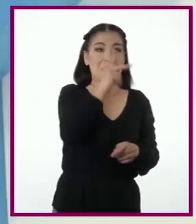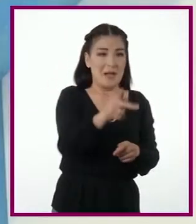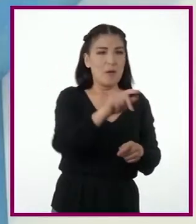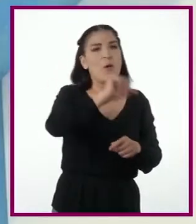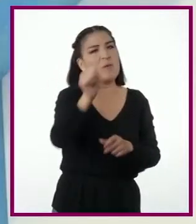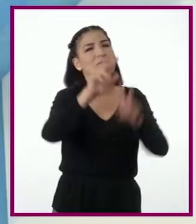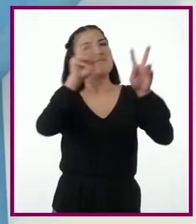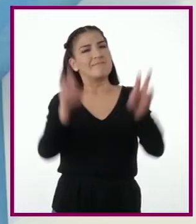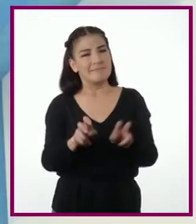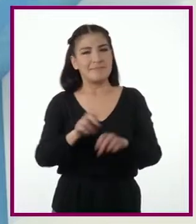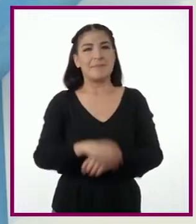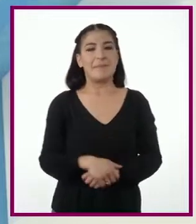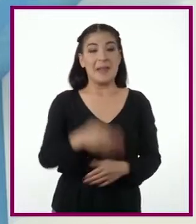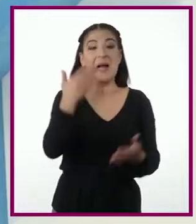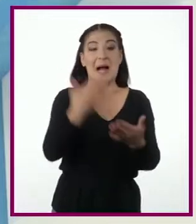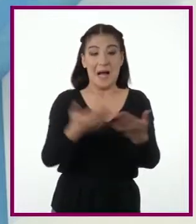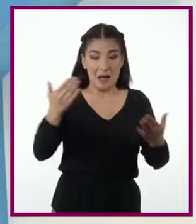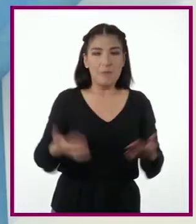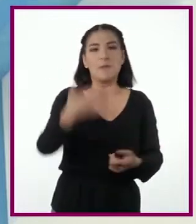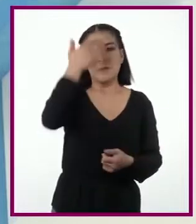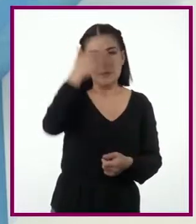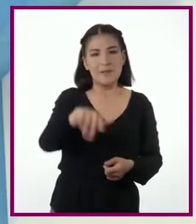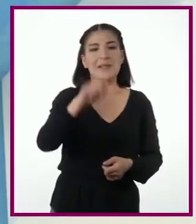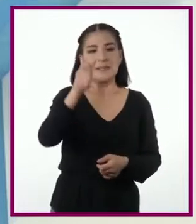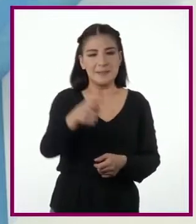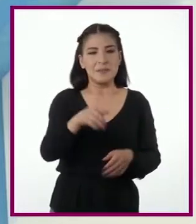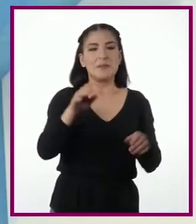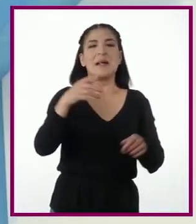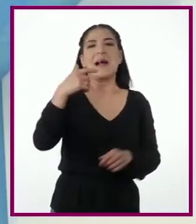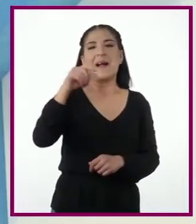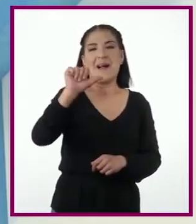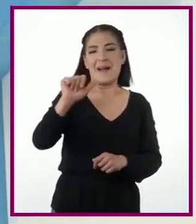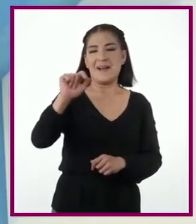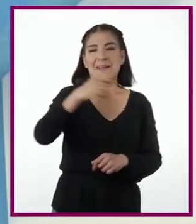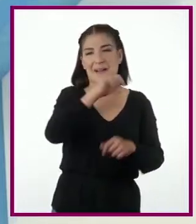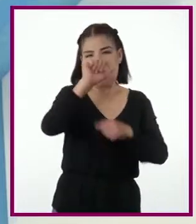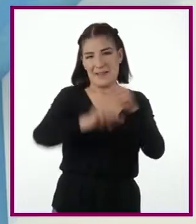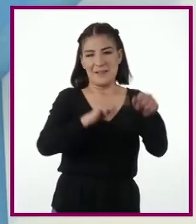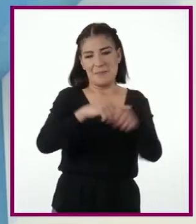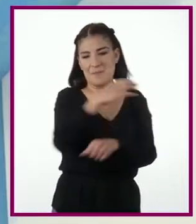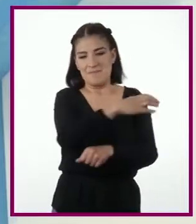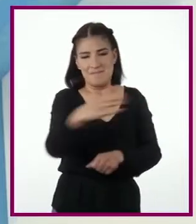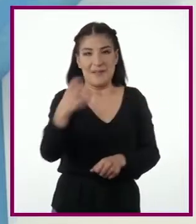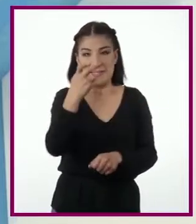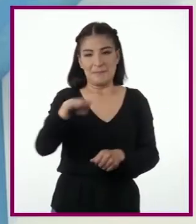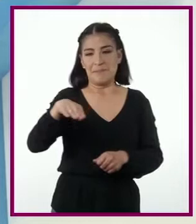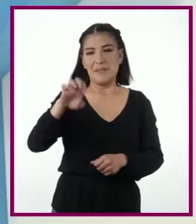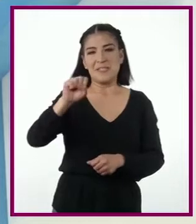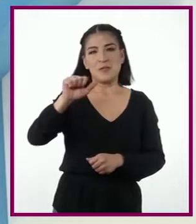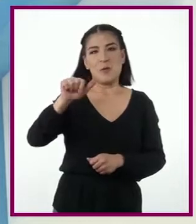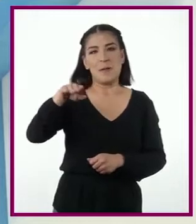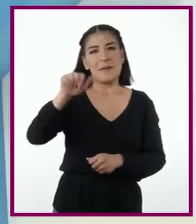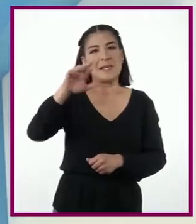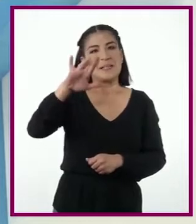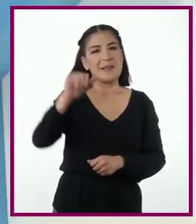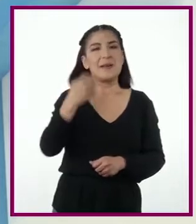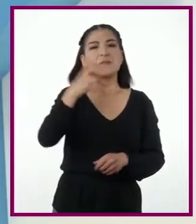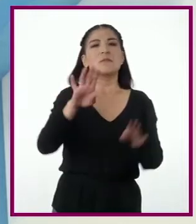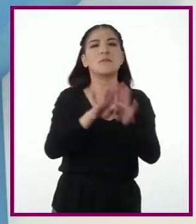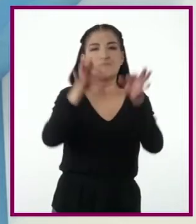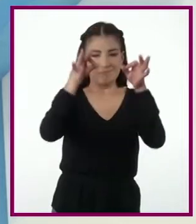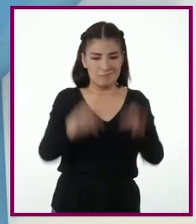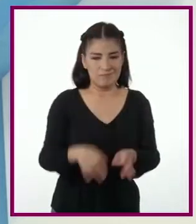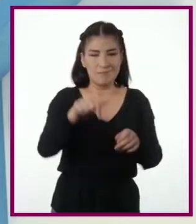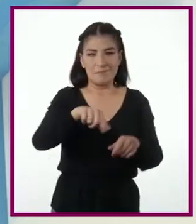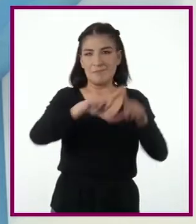temas. Ahora sabemos que la agricultura en Mesoamérica tiene su origen en el México antiguo y que las